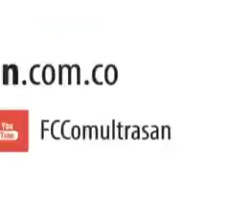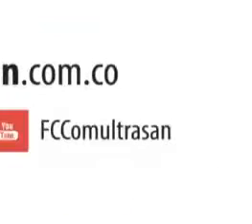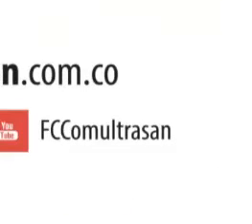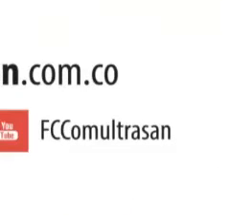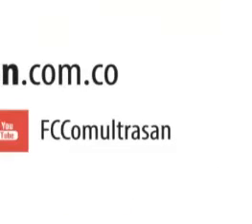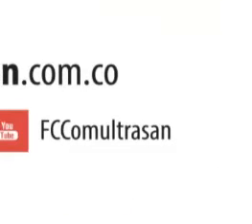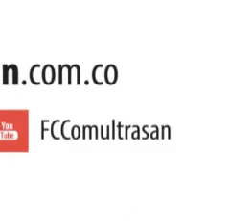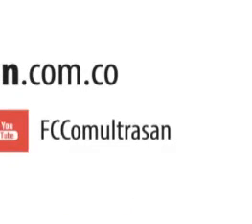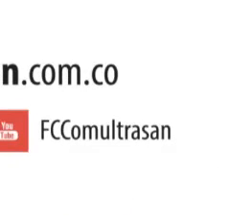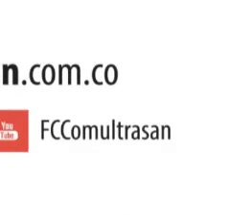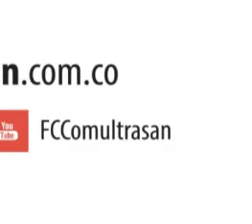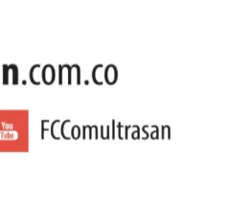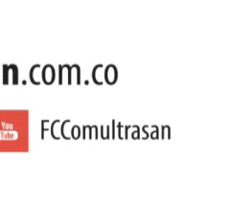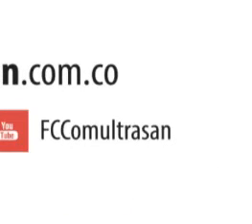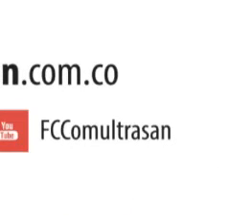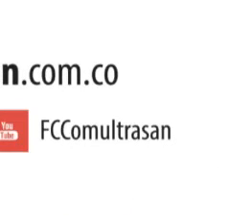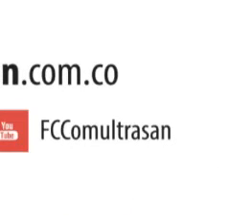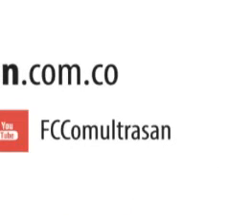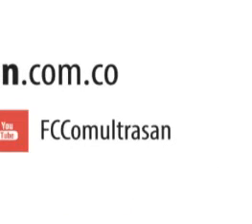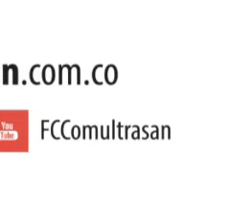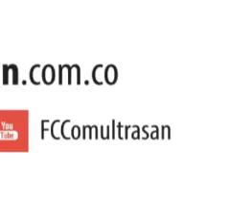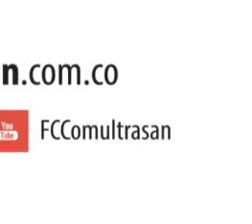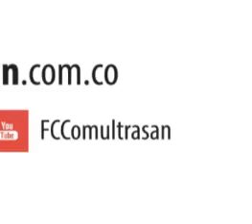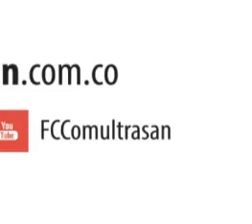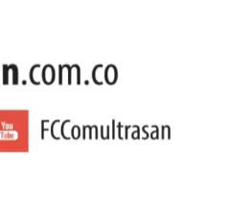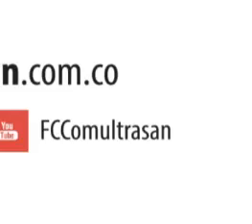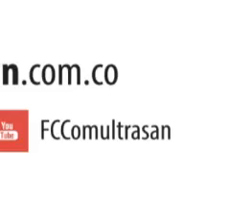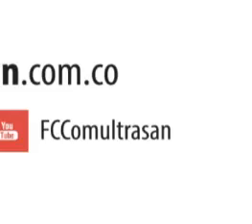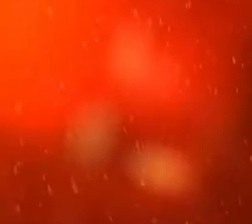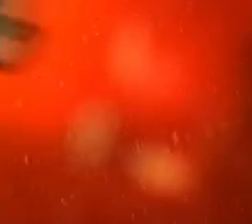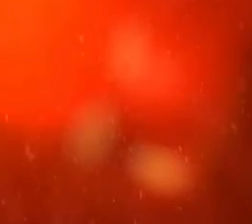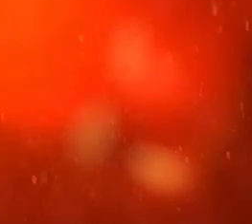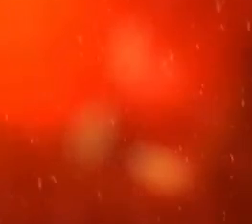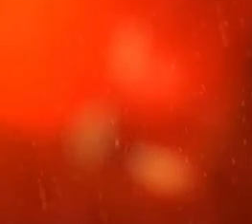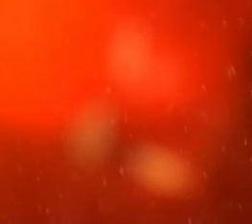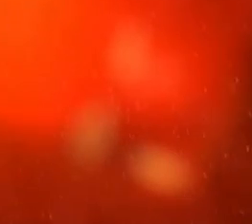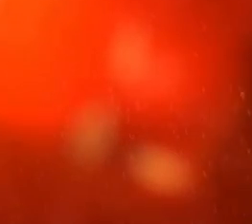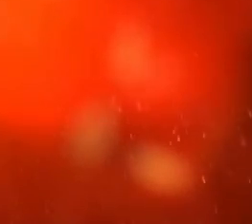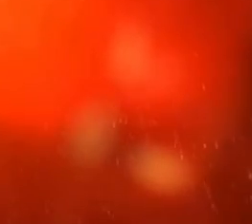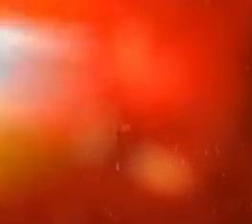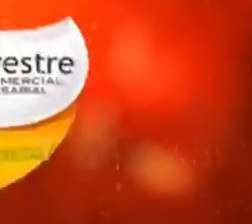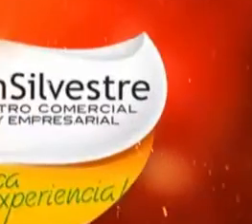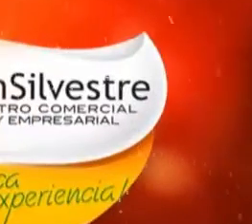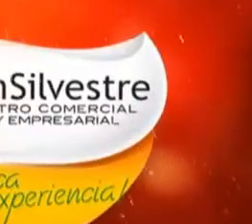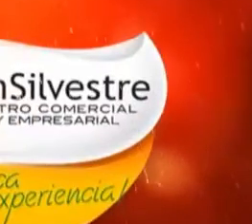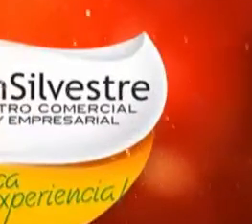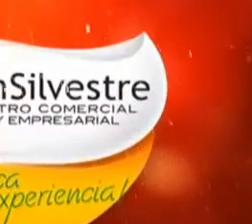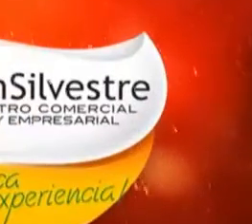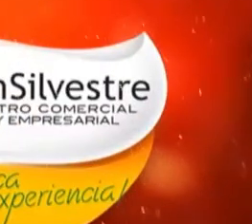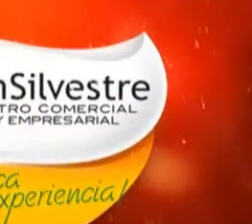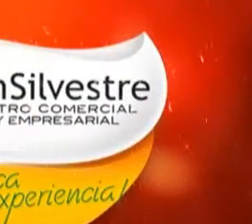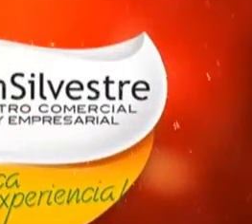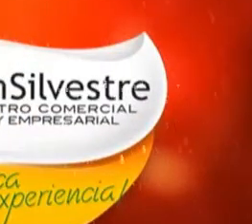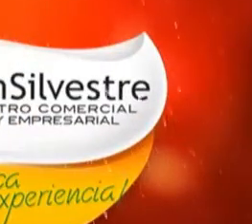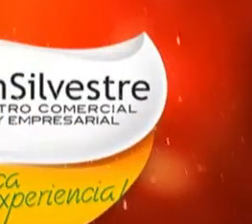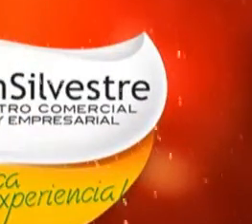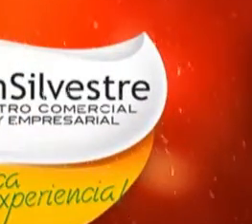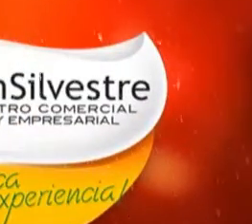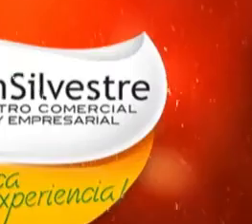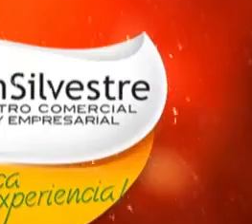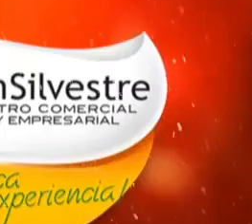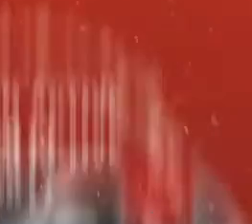financiera comultrasan cooperativa especializada en ahorro y crédito compran registro de gala en san silvestre